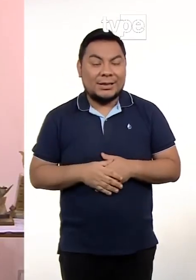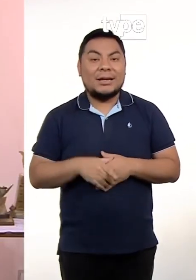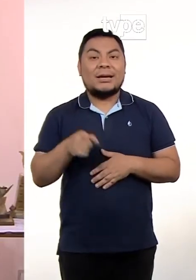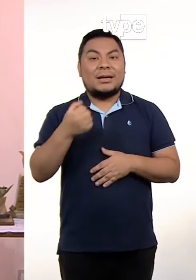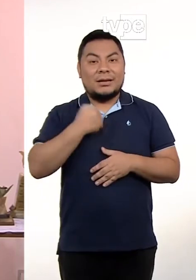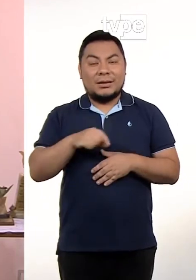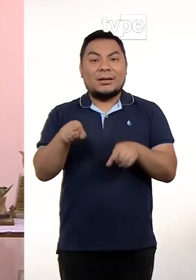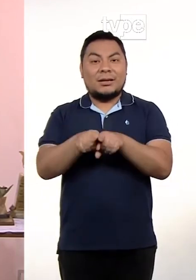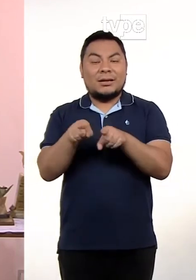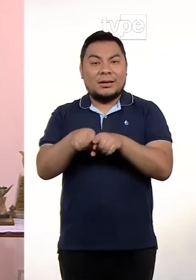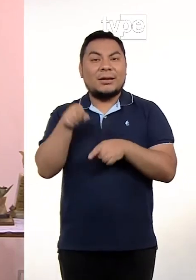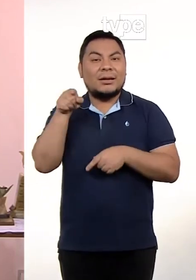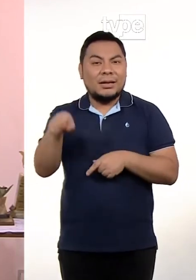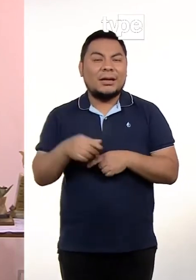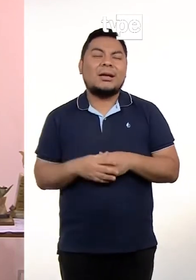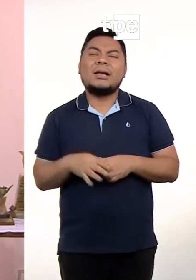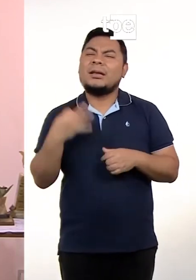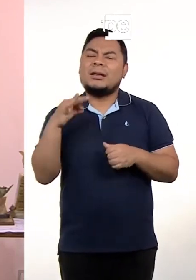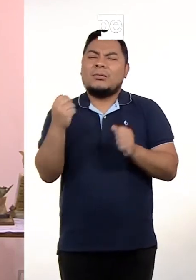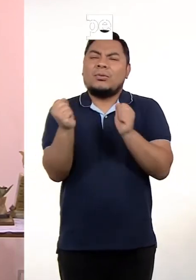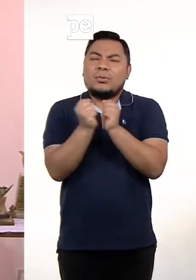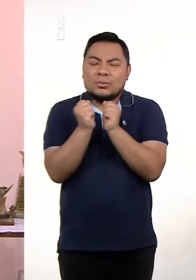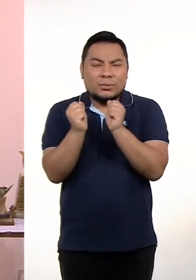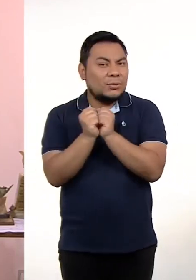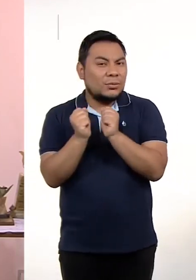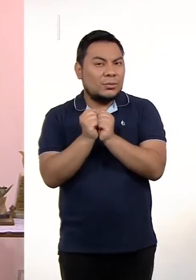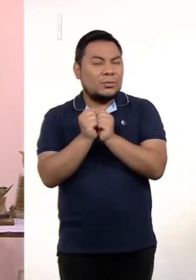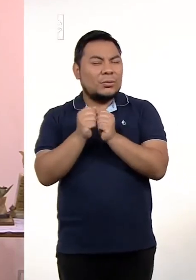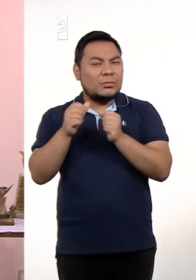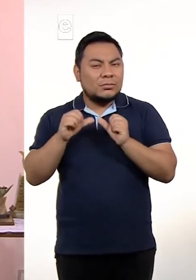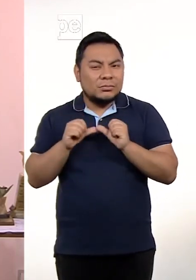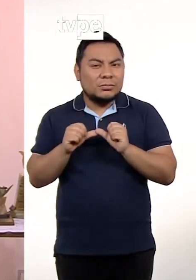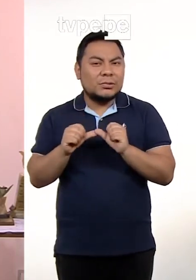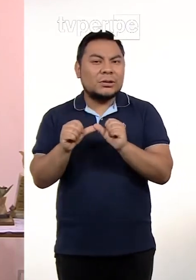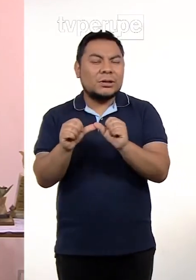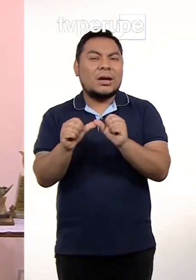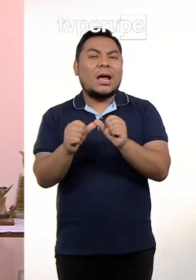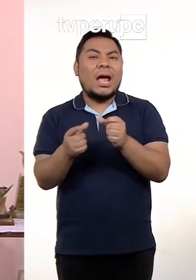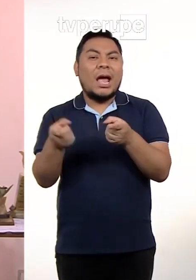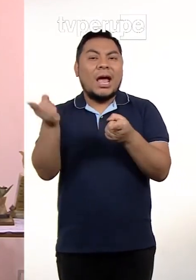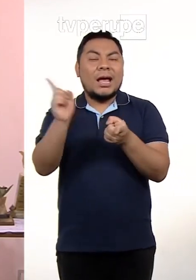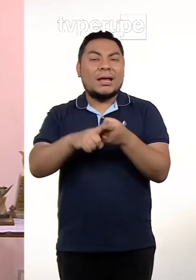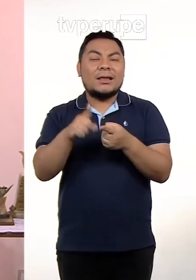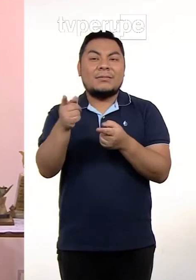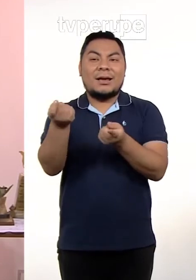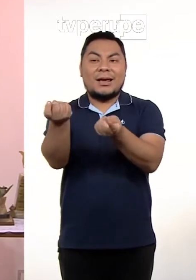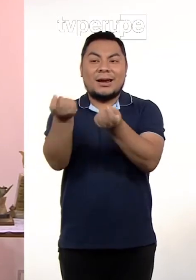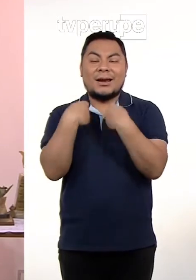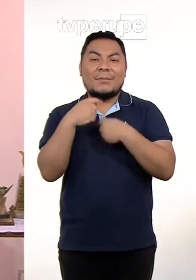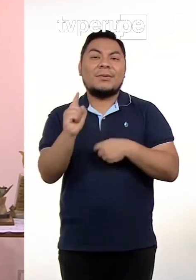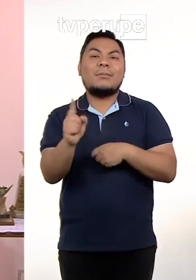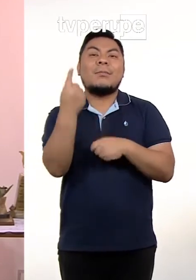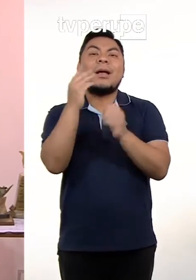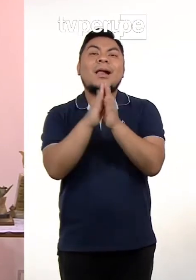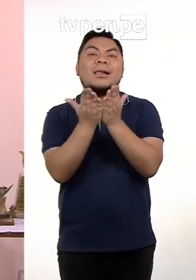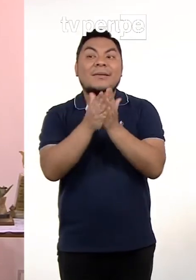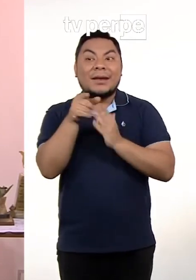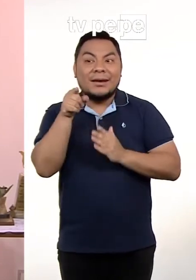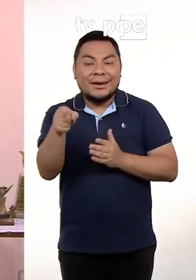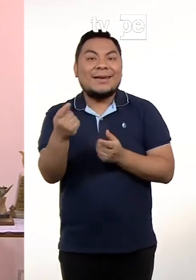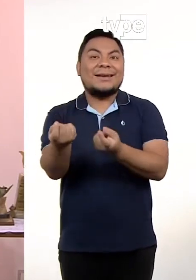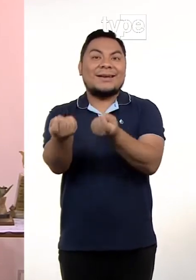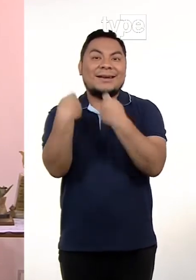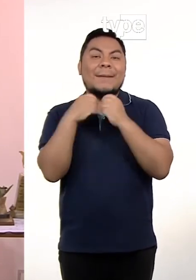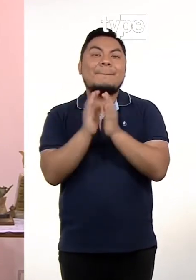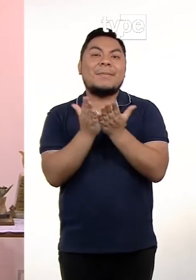ella los iba recogiendo, recopilando. Hasta que me regaló mi primer libro. Ella fue la que